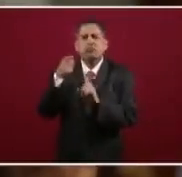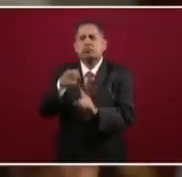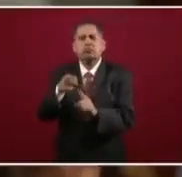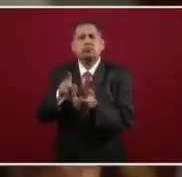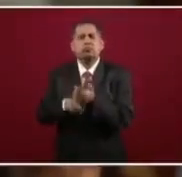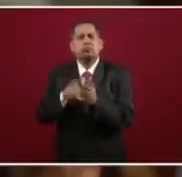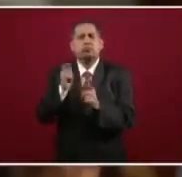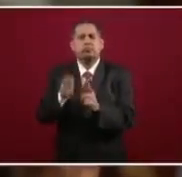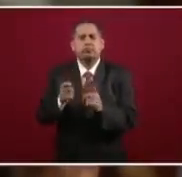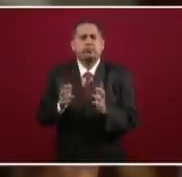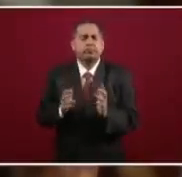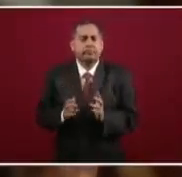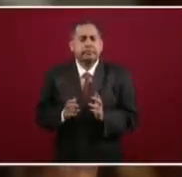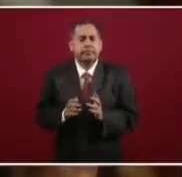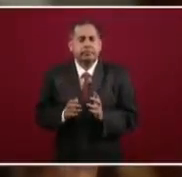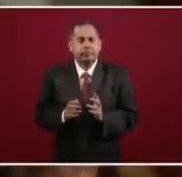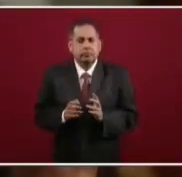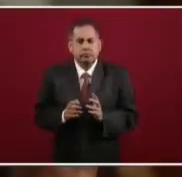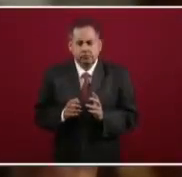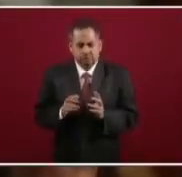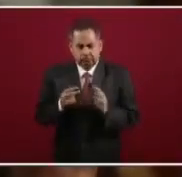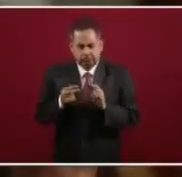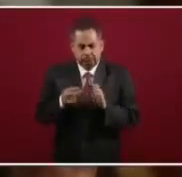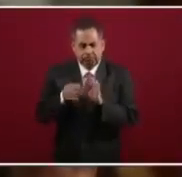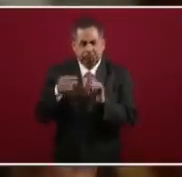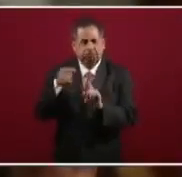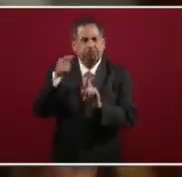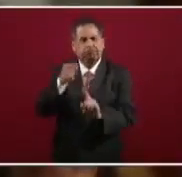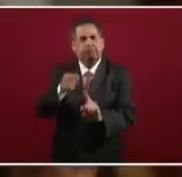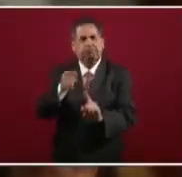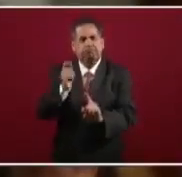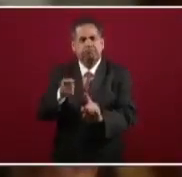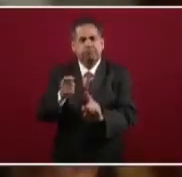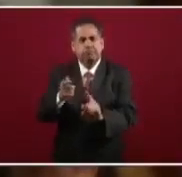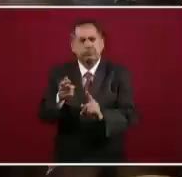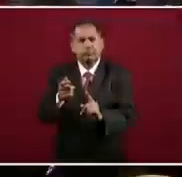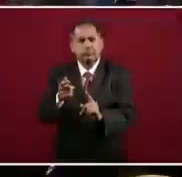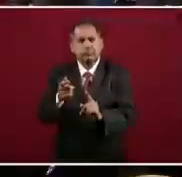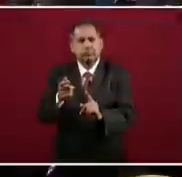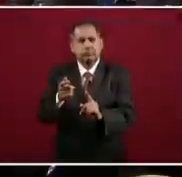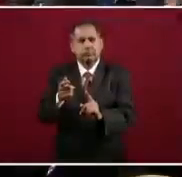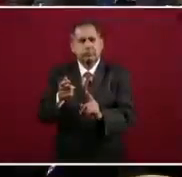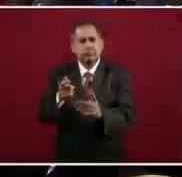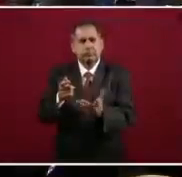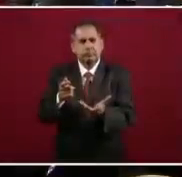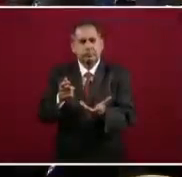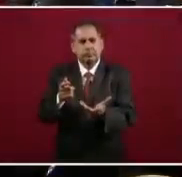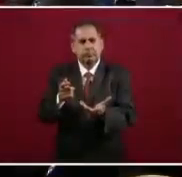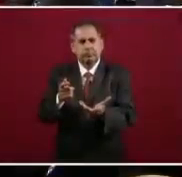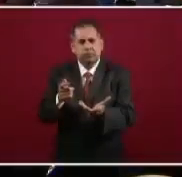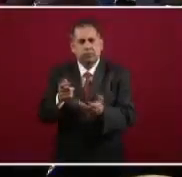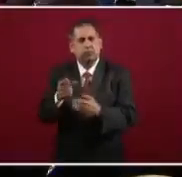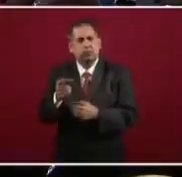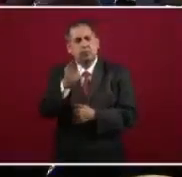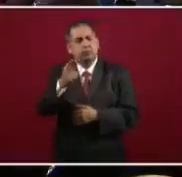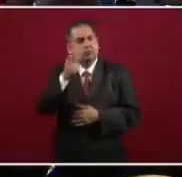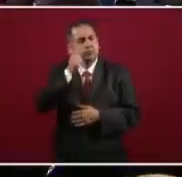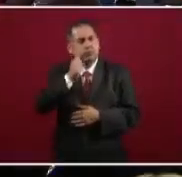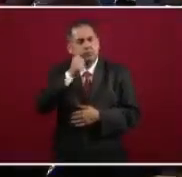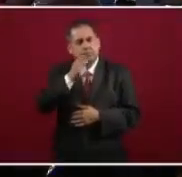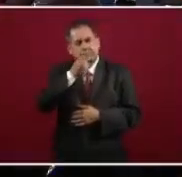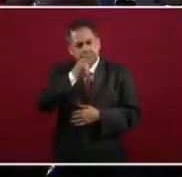sentido que lo voy a cambiar en el sentido de usted siempre ha dicho